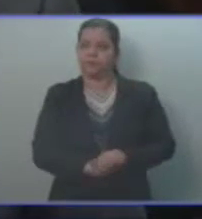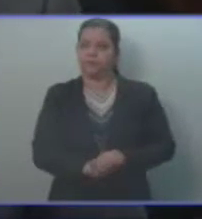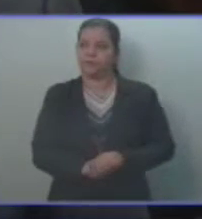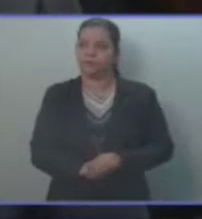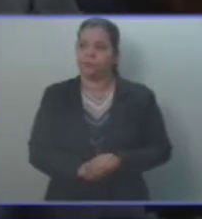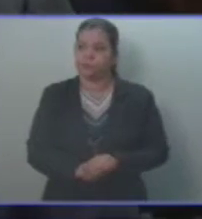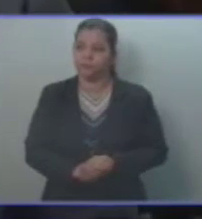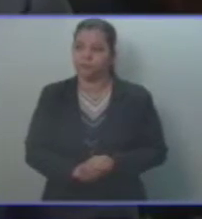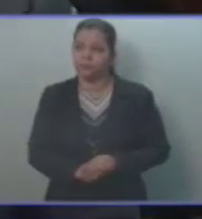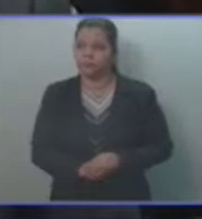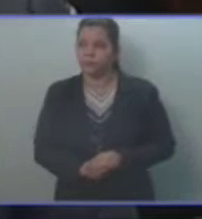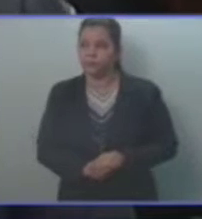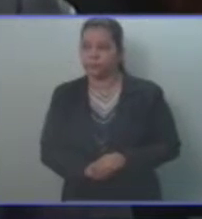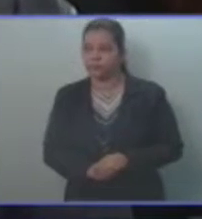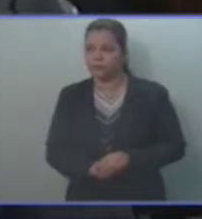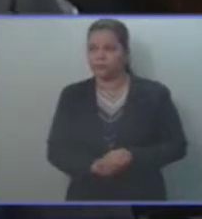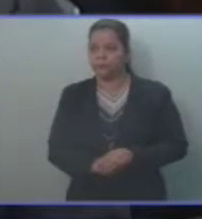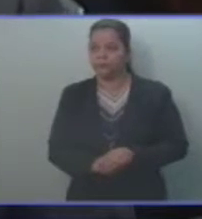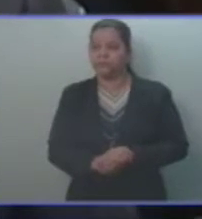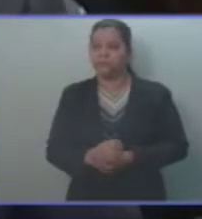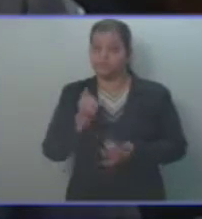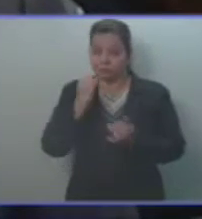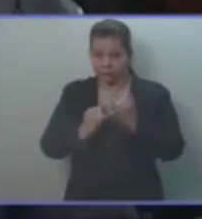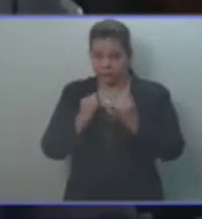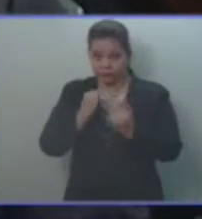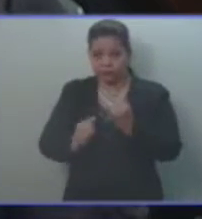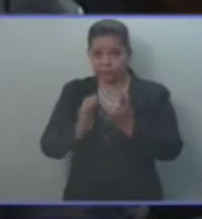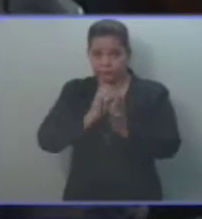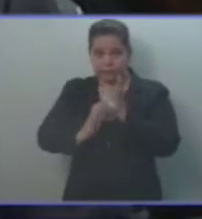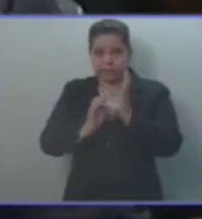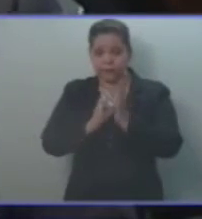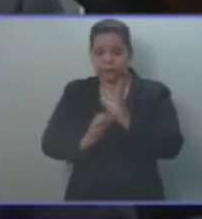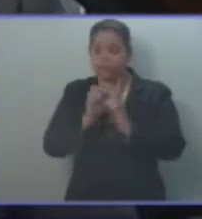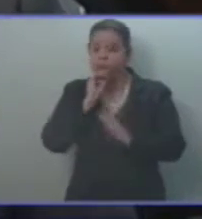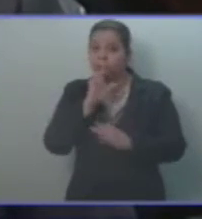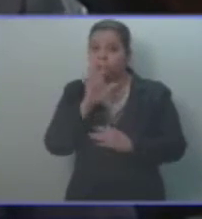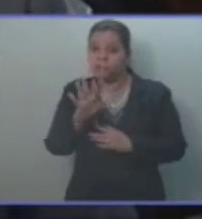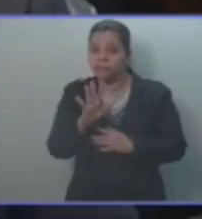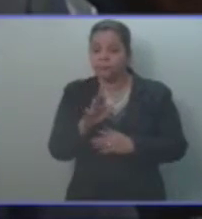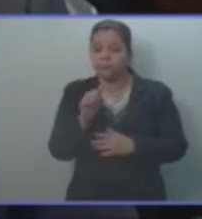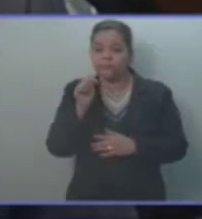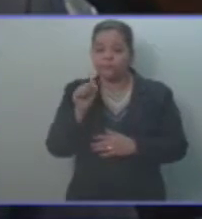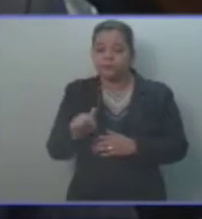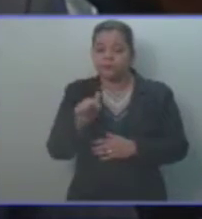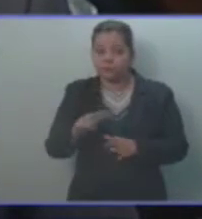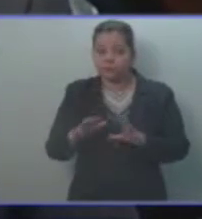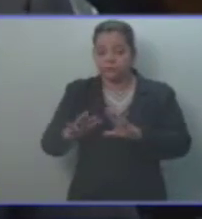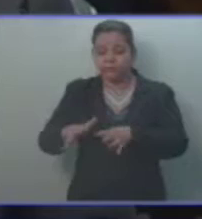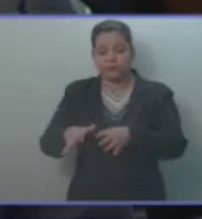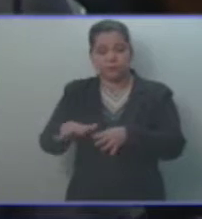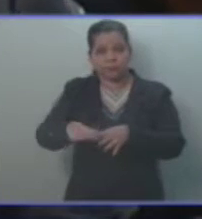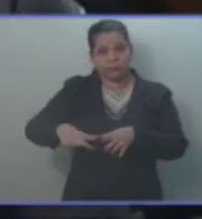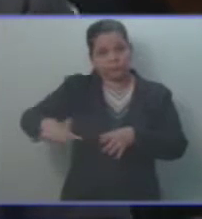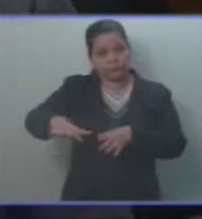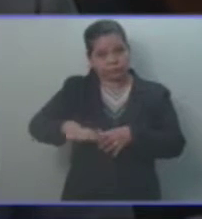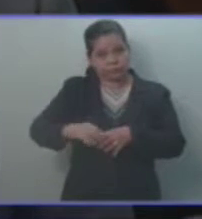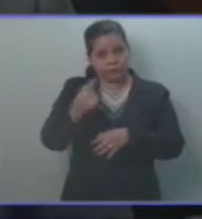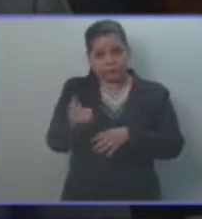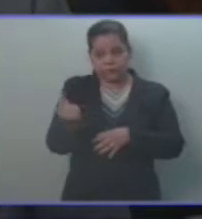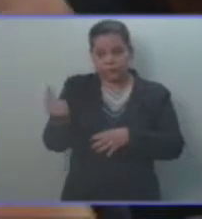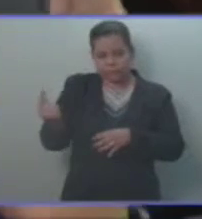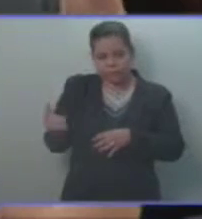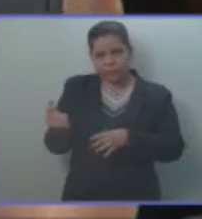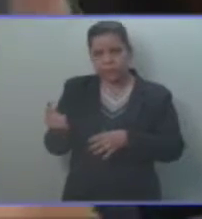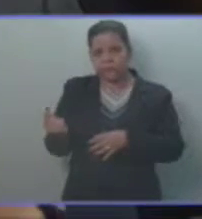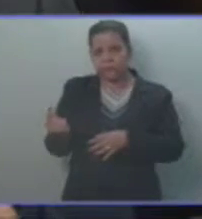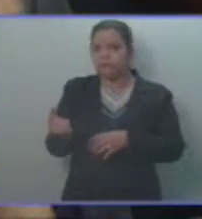que en su inciso final se refería a este sector de la población en la terminología